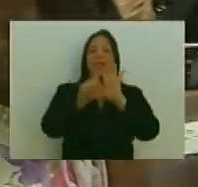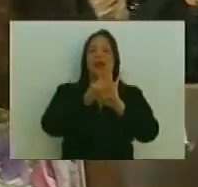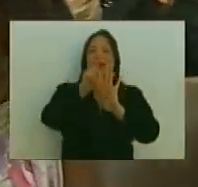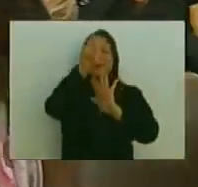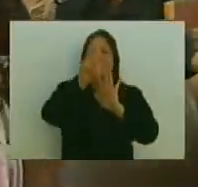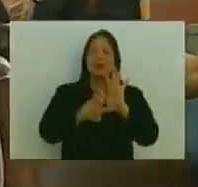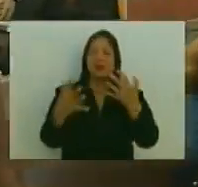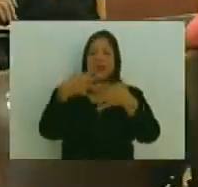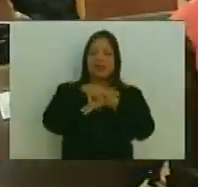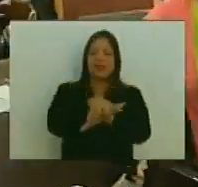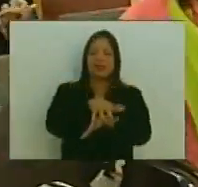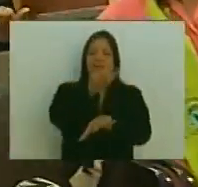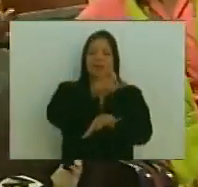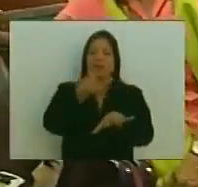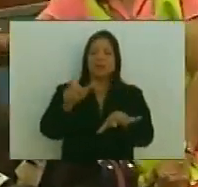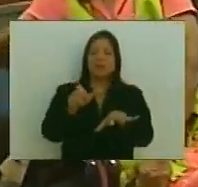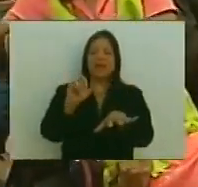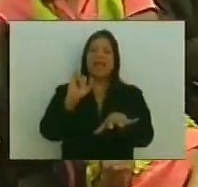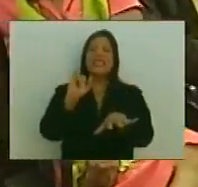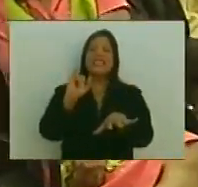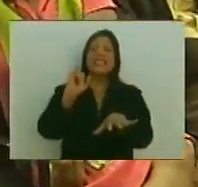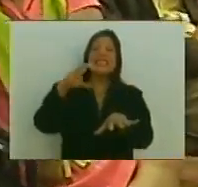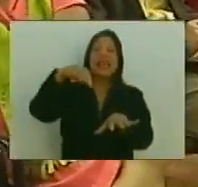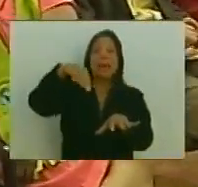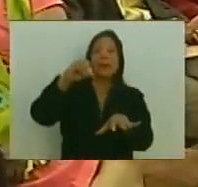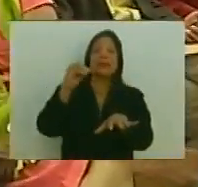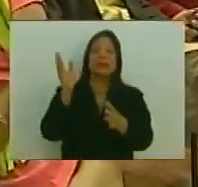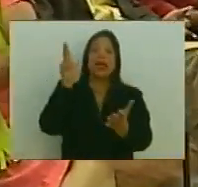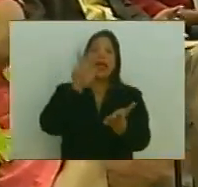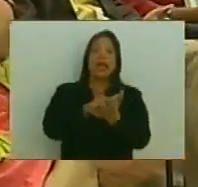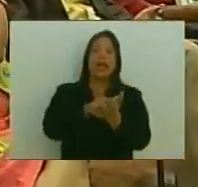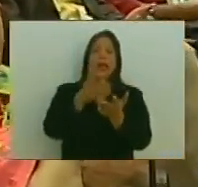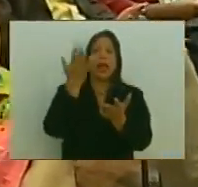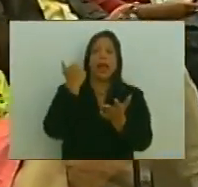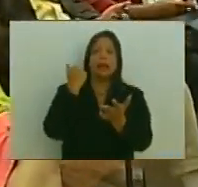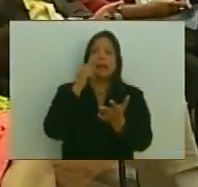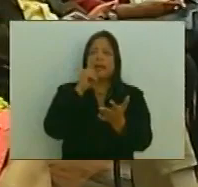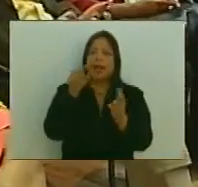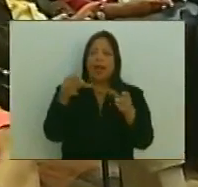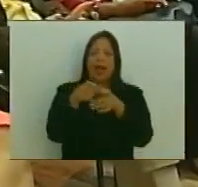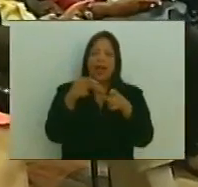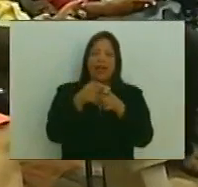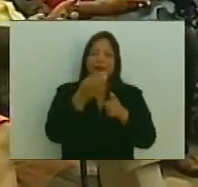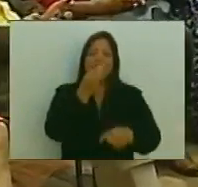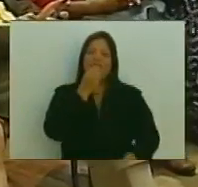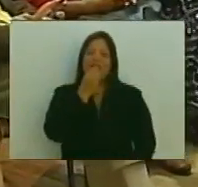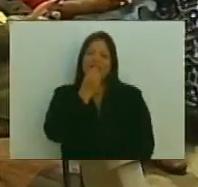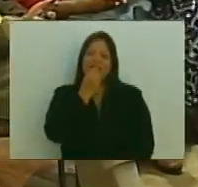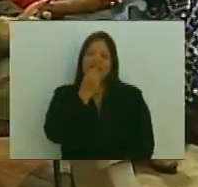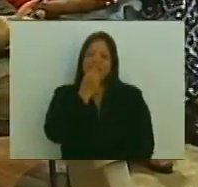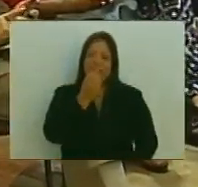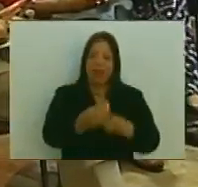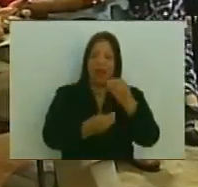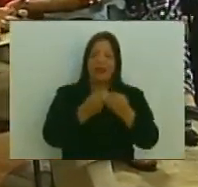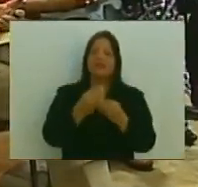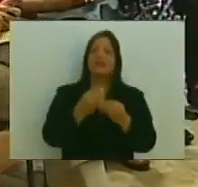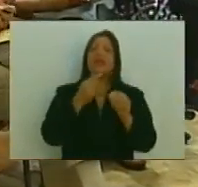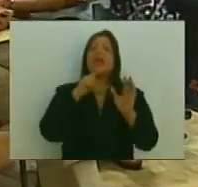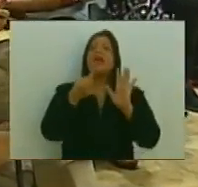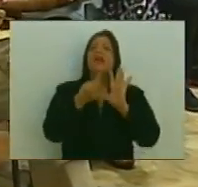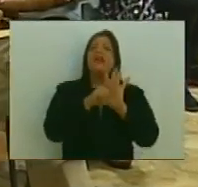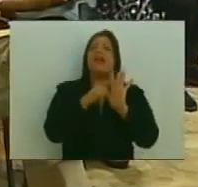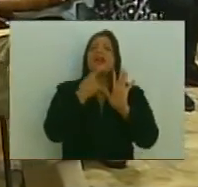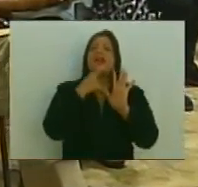sobre la integración de personas incapacitadas, que fue aprobada en la Cuarta República. Establecía